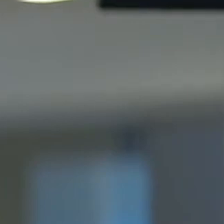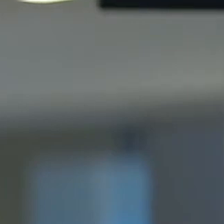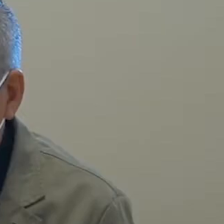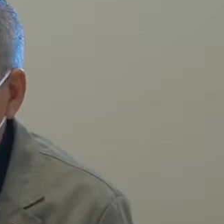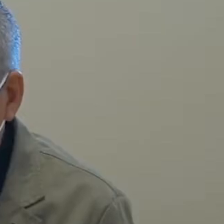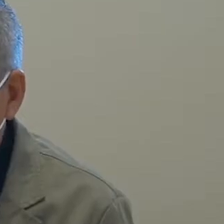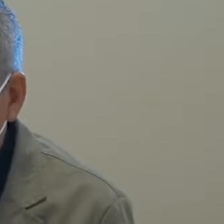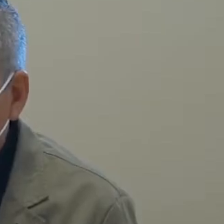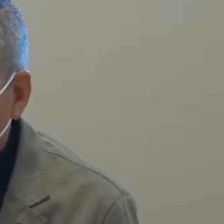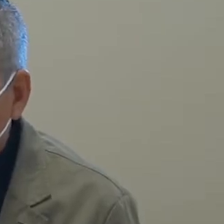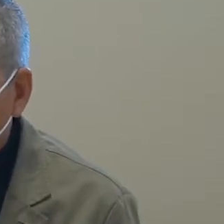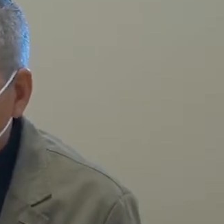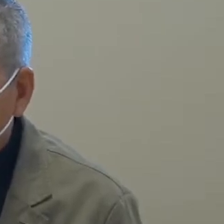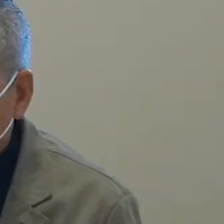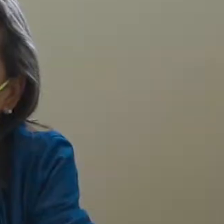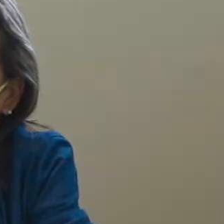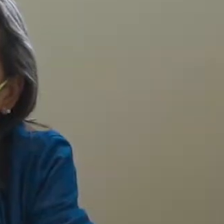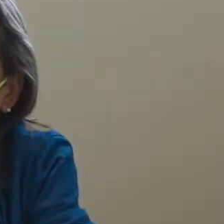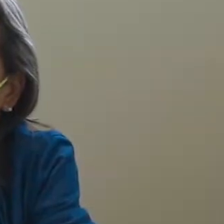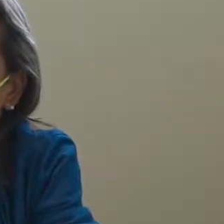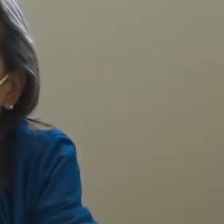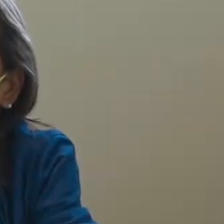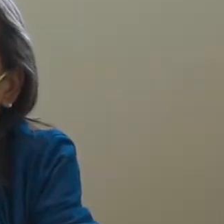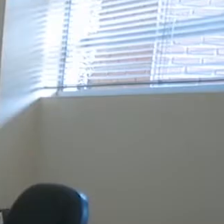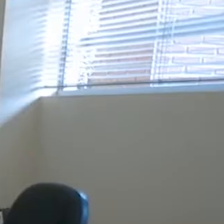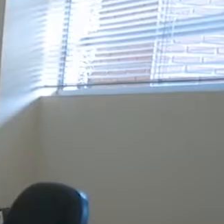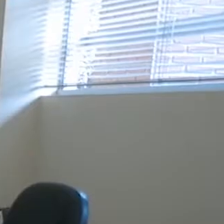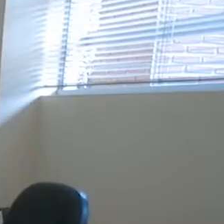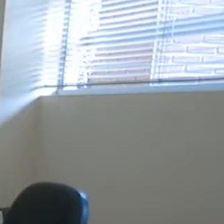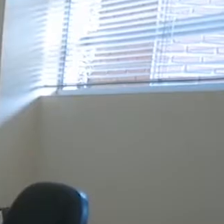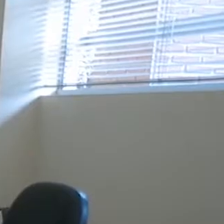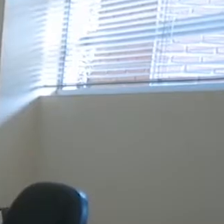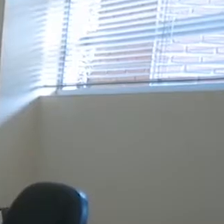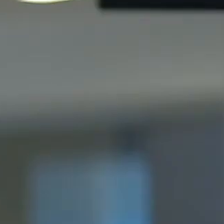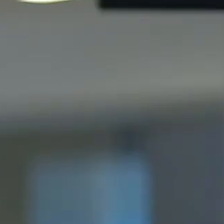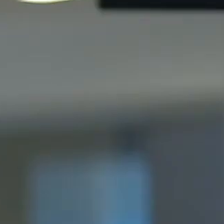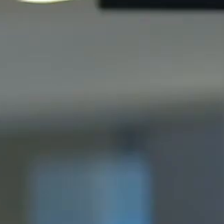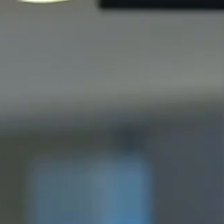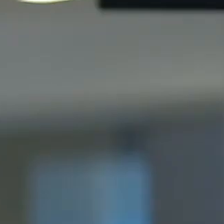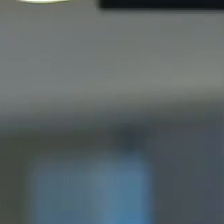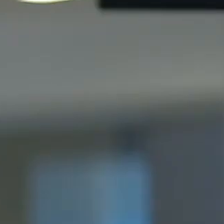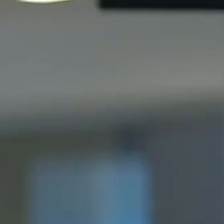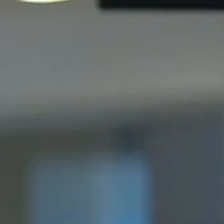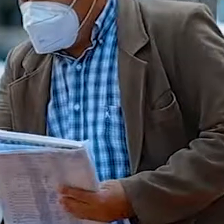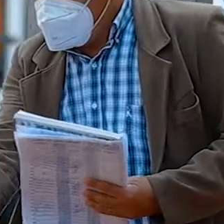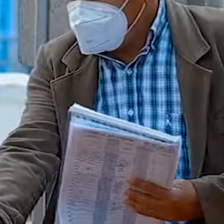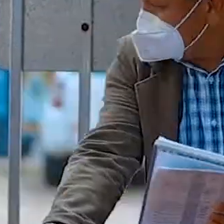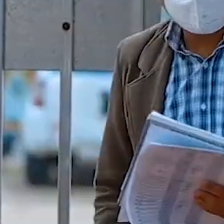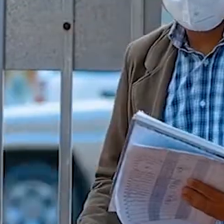parte de Dios para ser alentado, fortalecido, restaurado en la situación que te hubiera tocado vivir en este